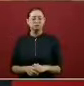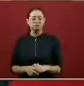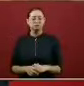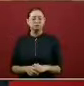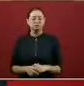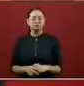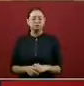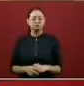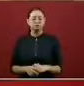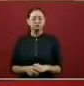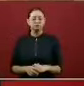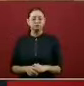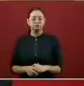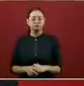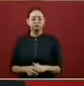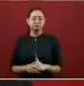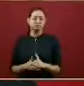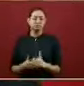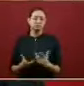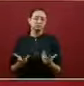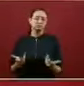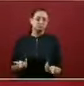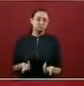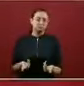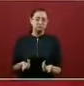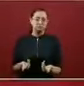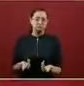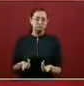Y el argumento